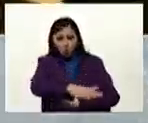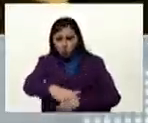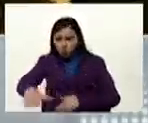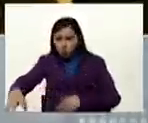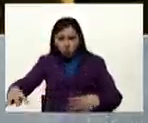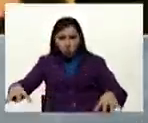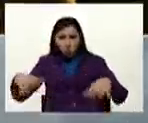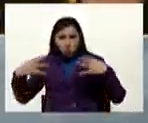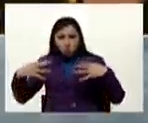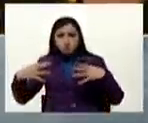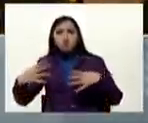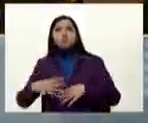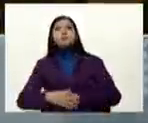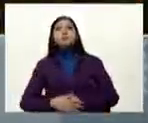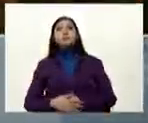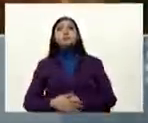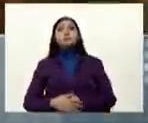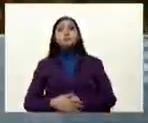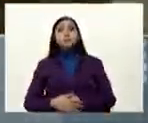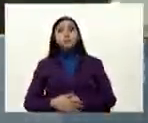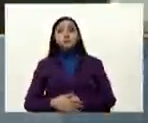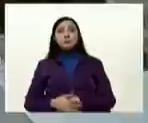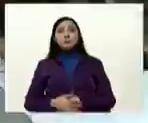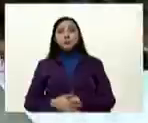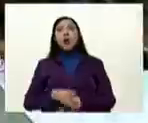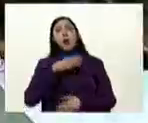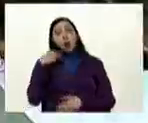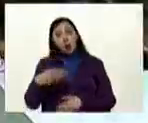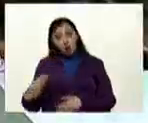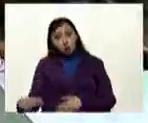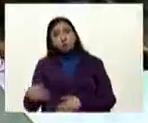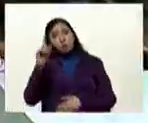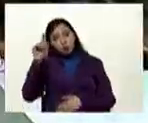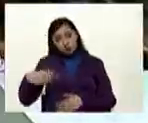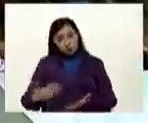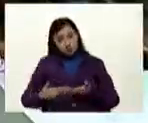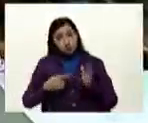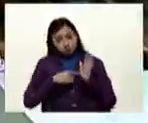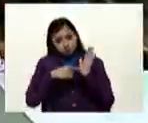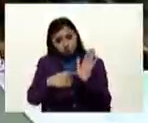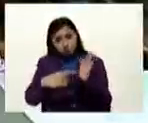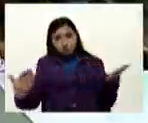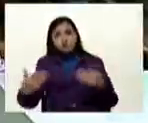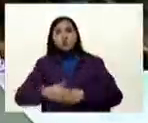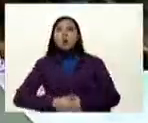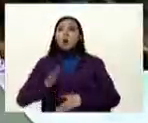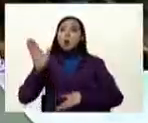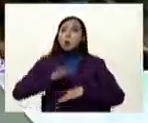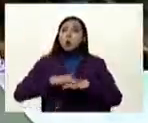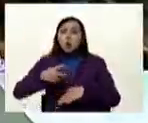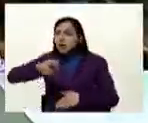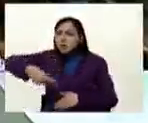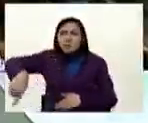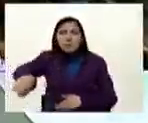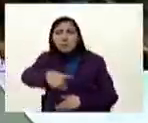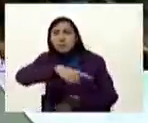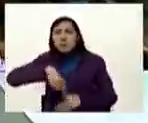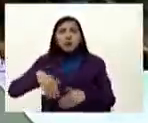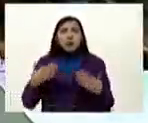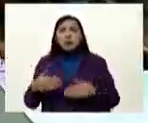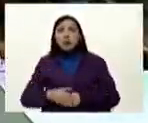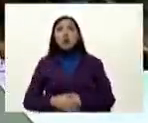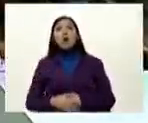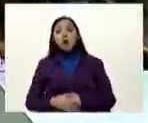niñas, se lo dedico a la juventud sobre todo, porque es en esas niñas y esos niños y en